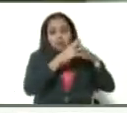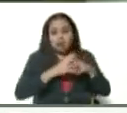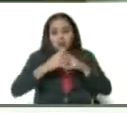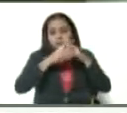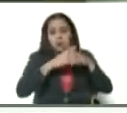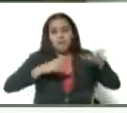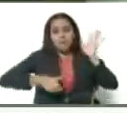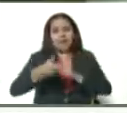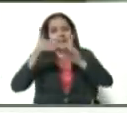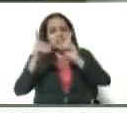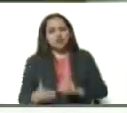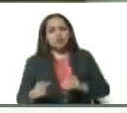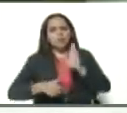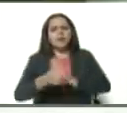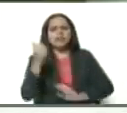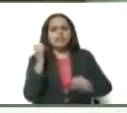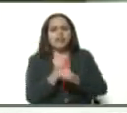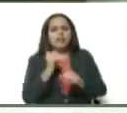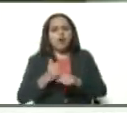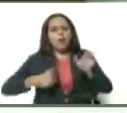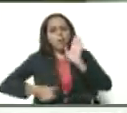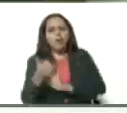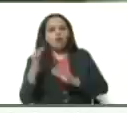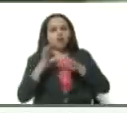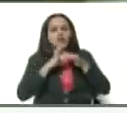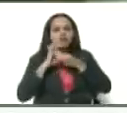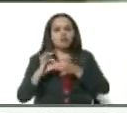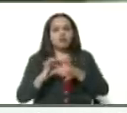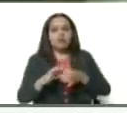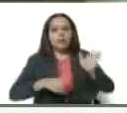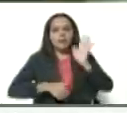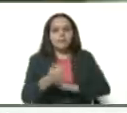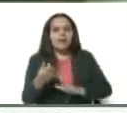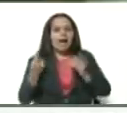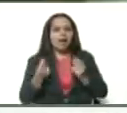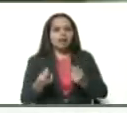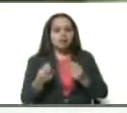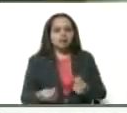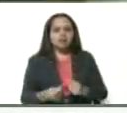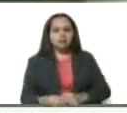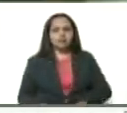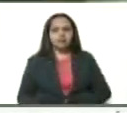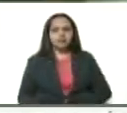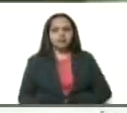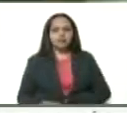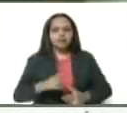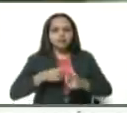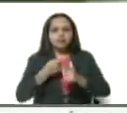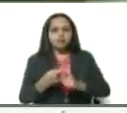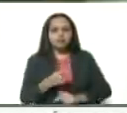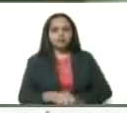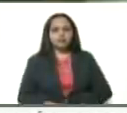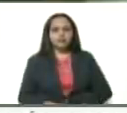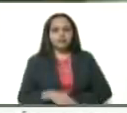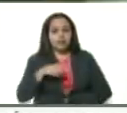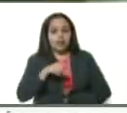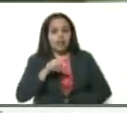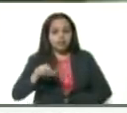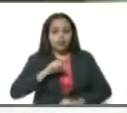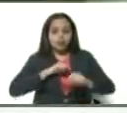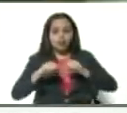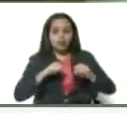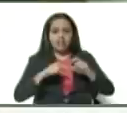decisión, más trabajo, más unión, más acción. Así es que, así nos mueve